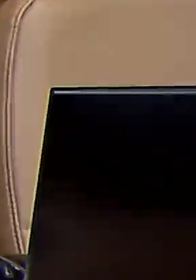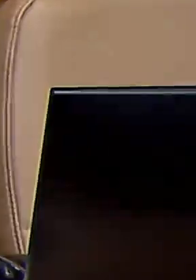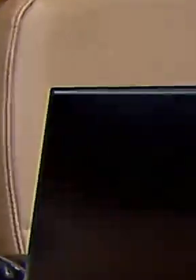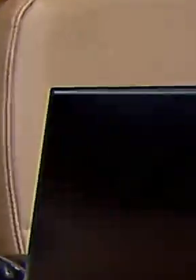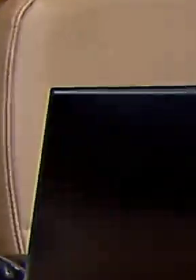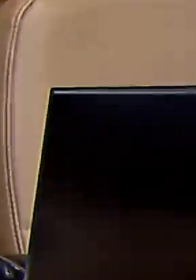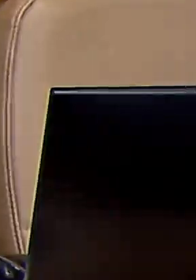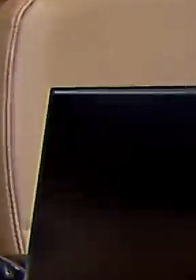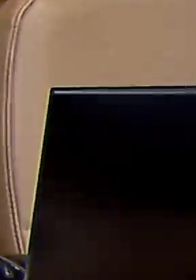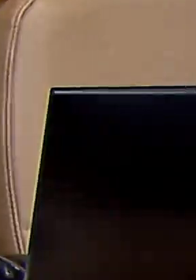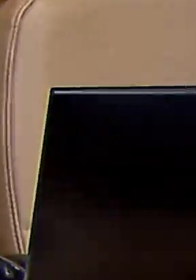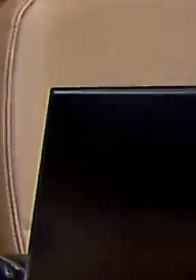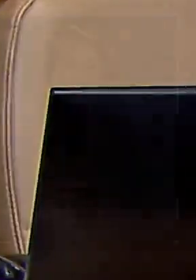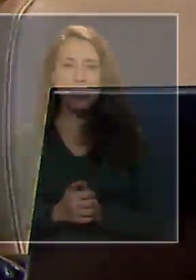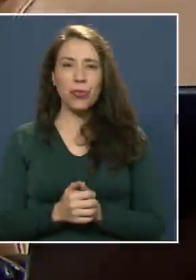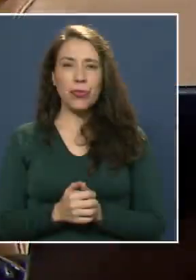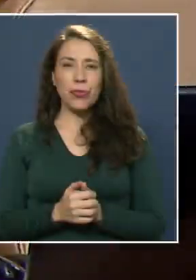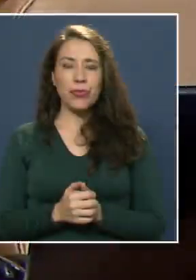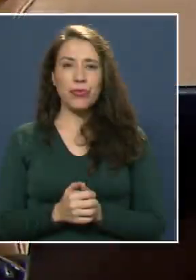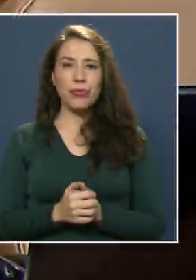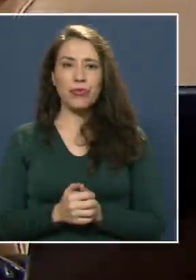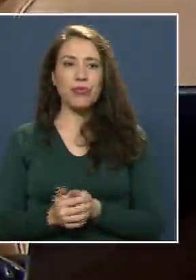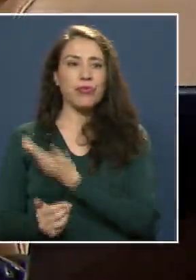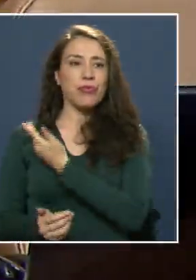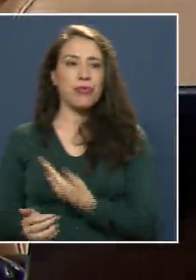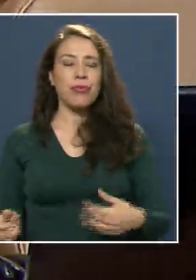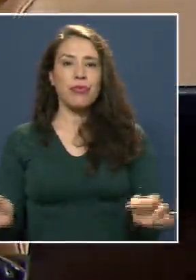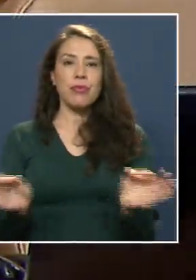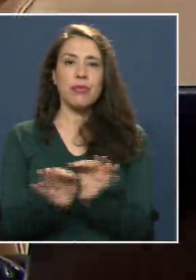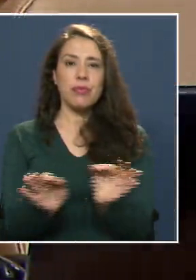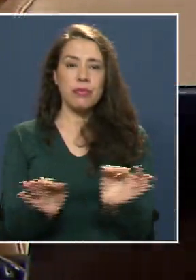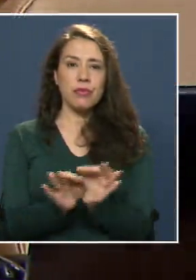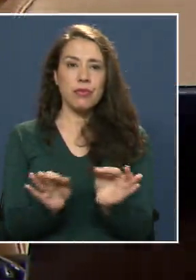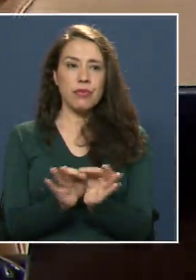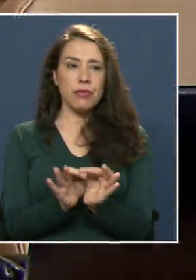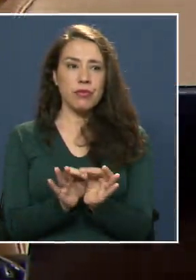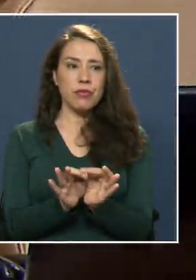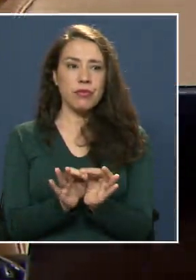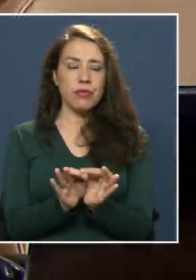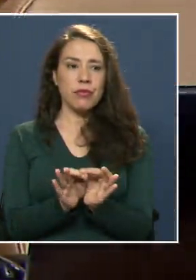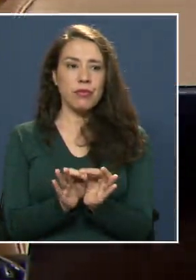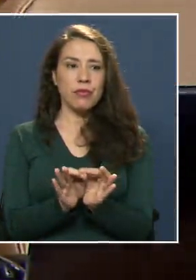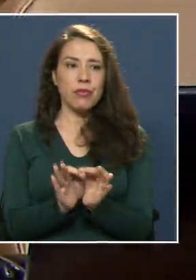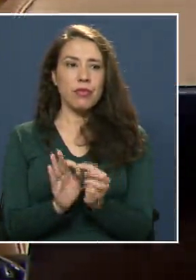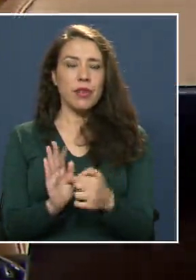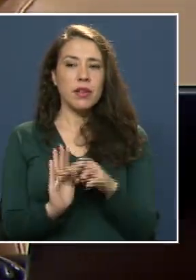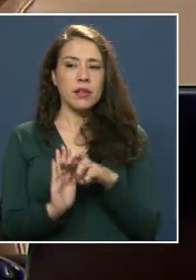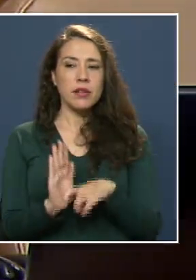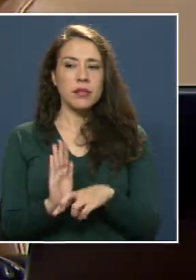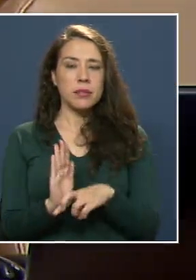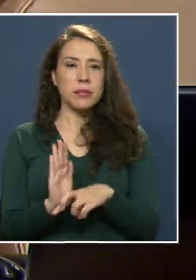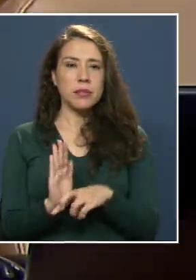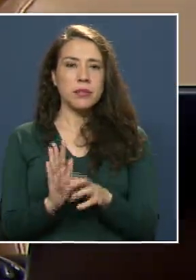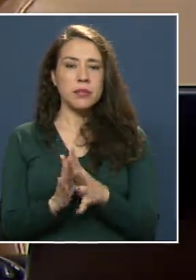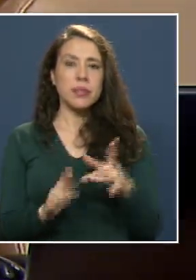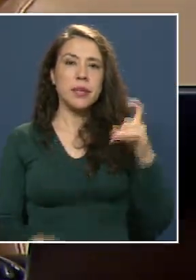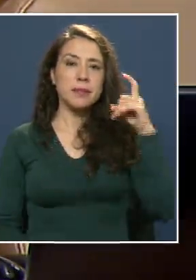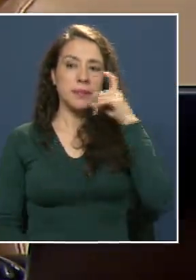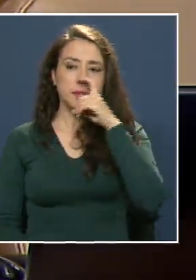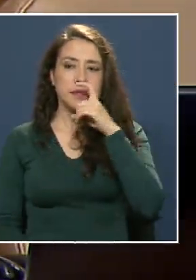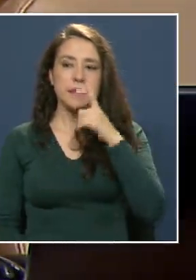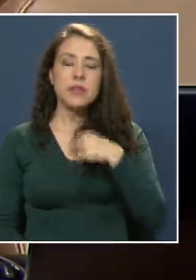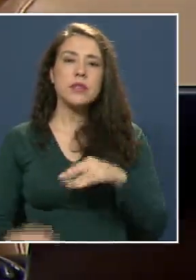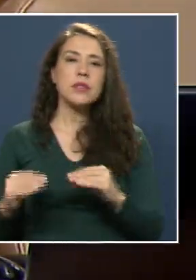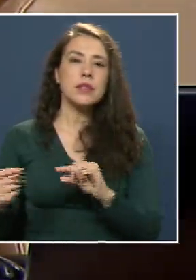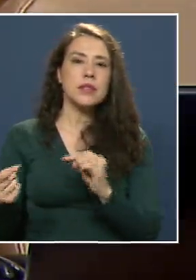Gracias, presidente. Presidente, parto por aclarar que yo creo que este debe ser de los proyectos más difíciles que me ha tocado